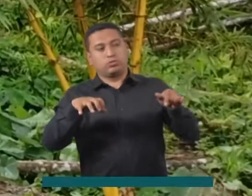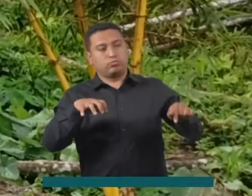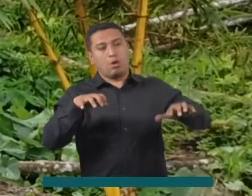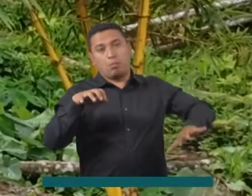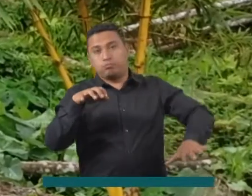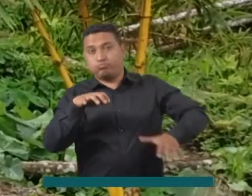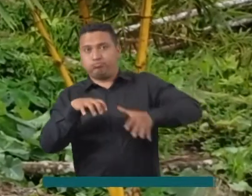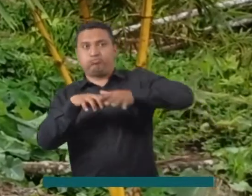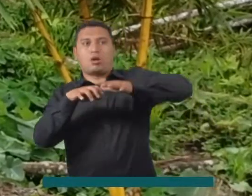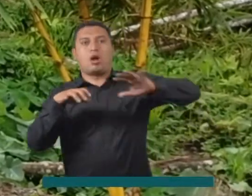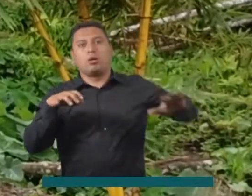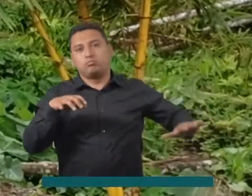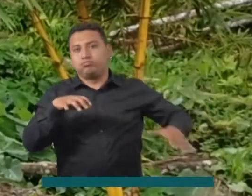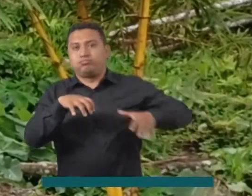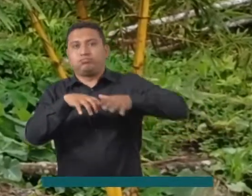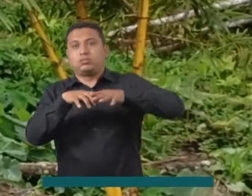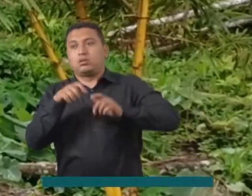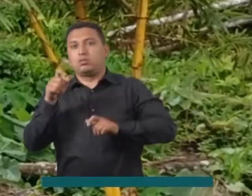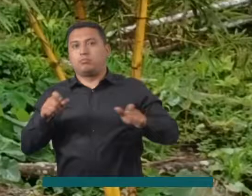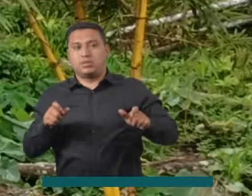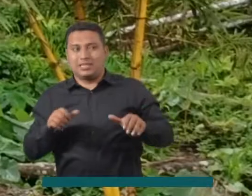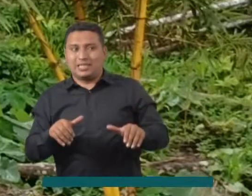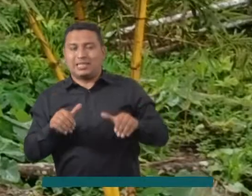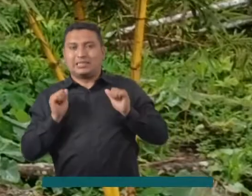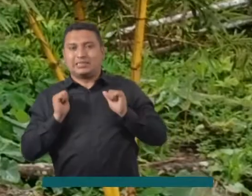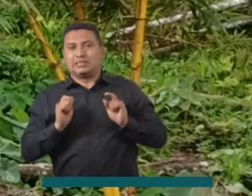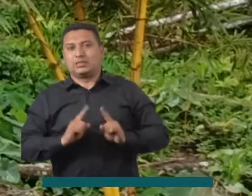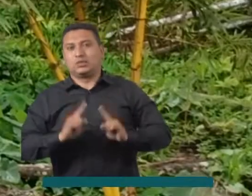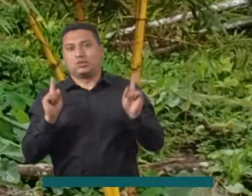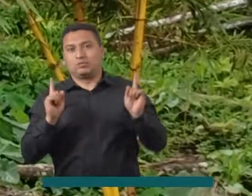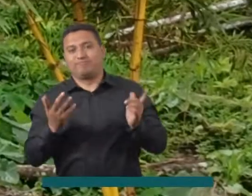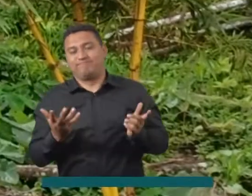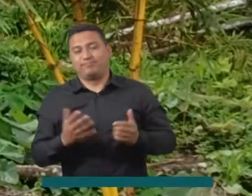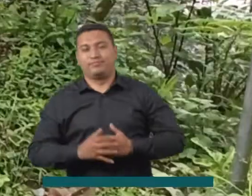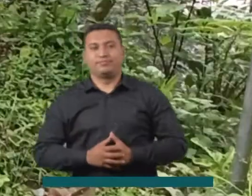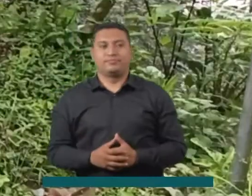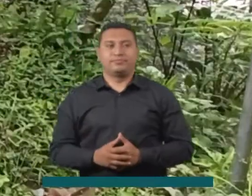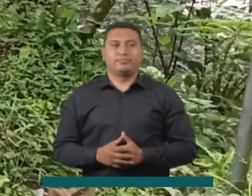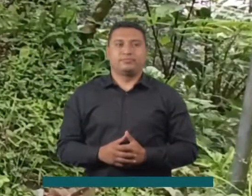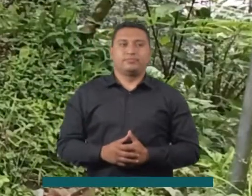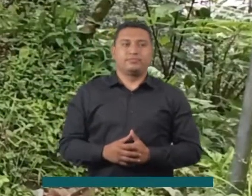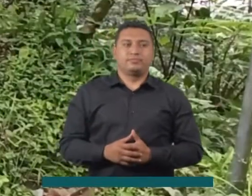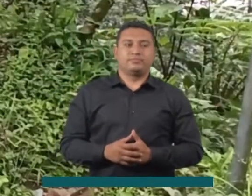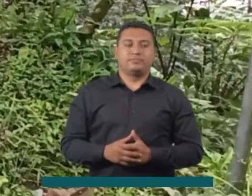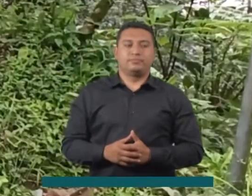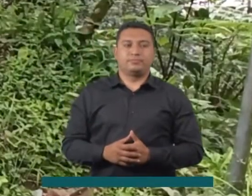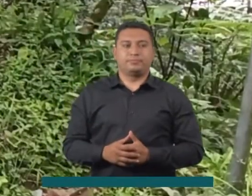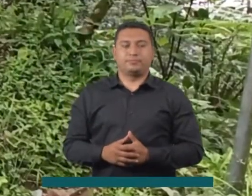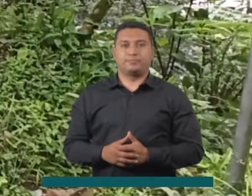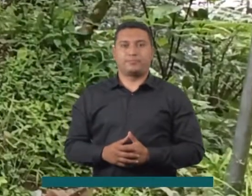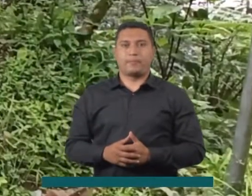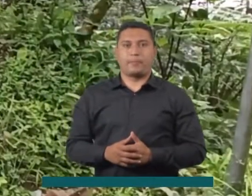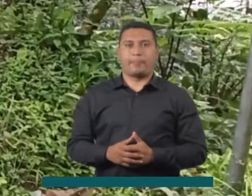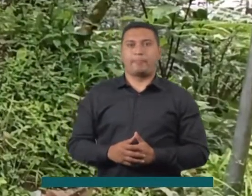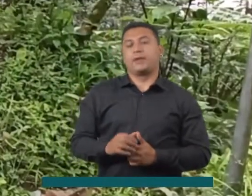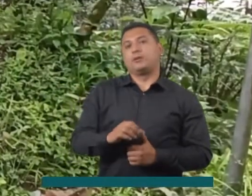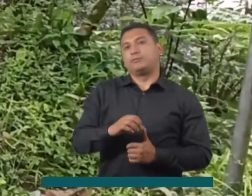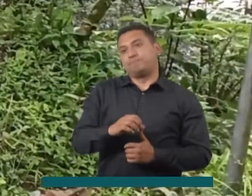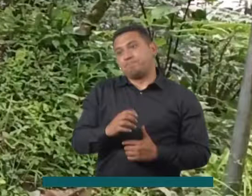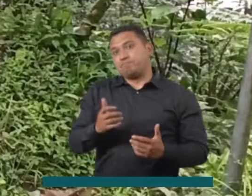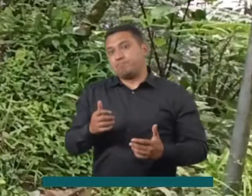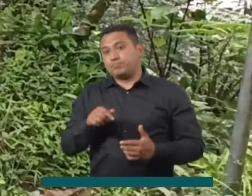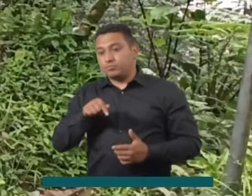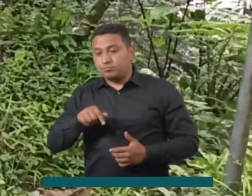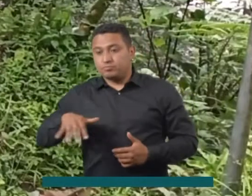siempre ha demostrado pues sus crecientes y la gente toma sus precauciones. Entonces también tenemos las